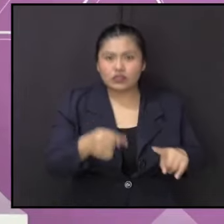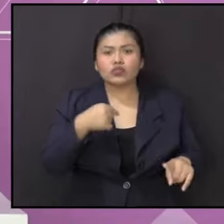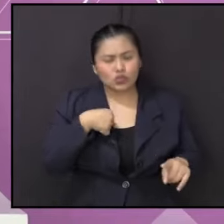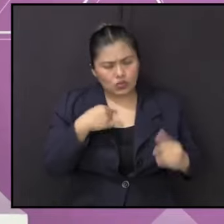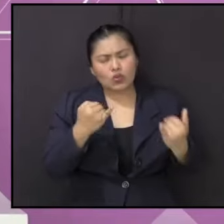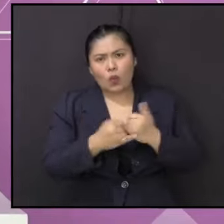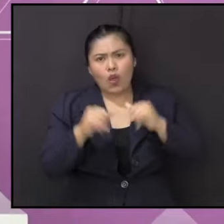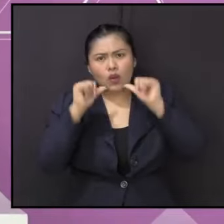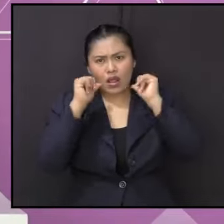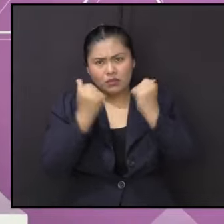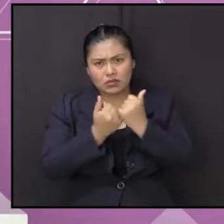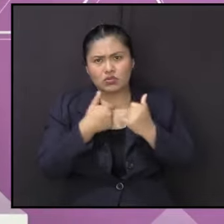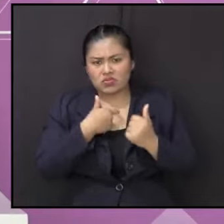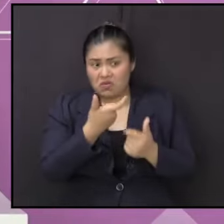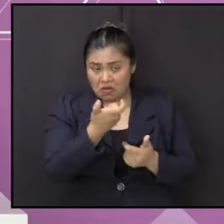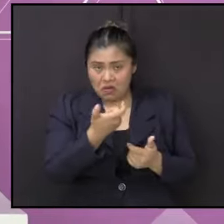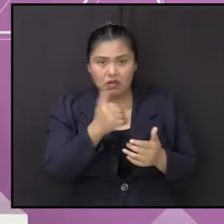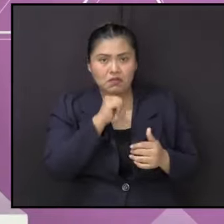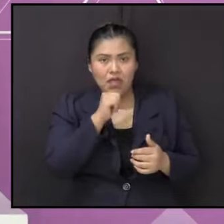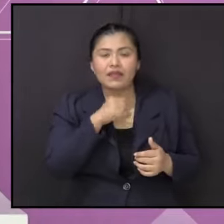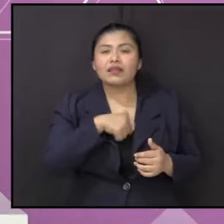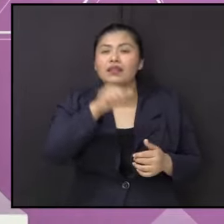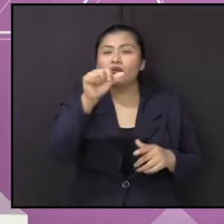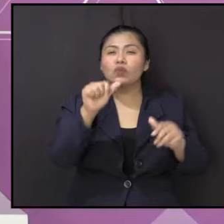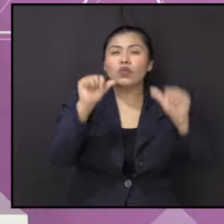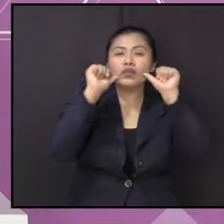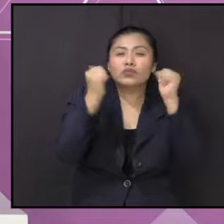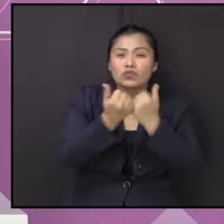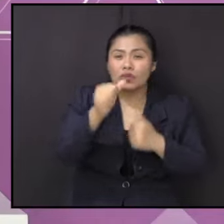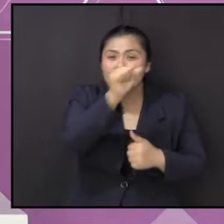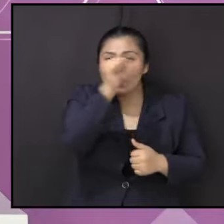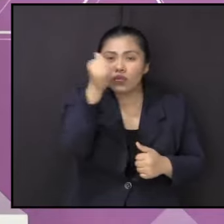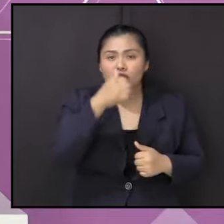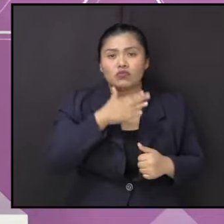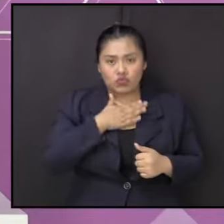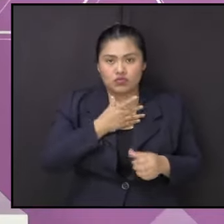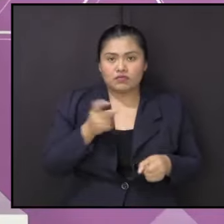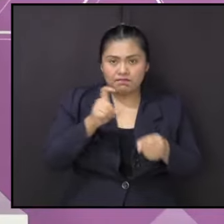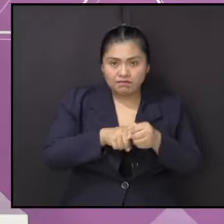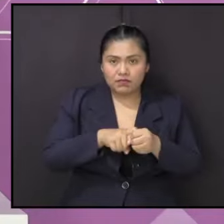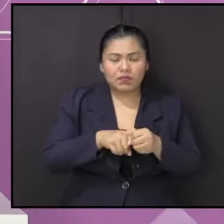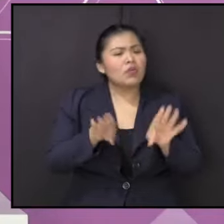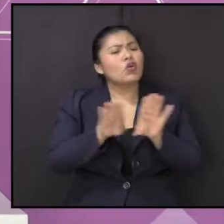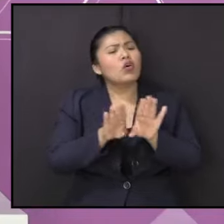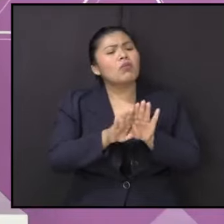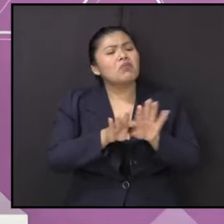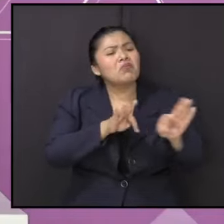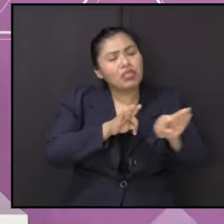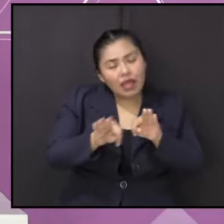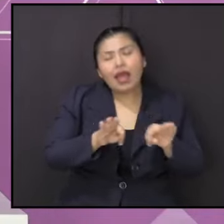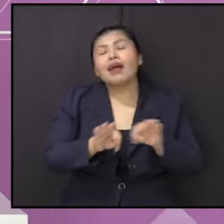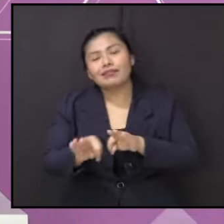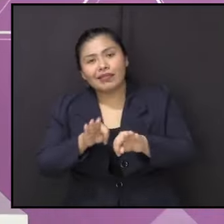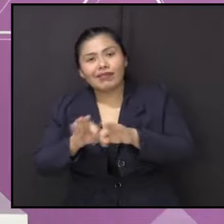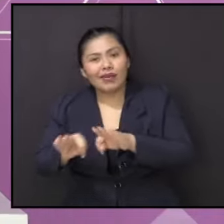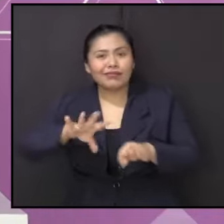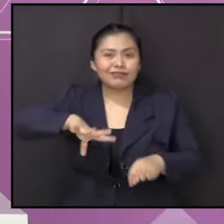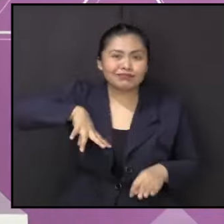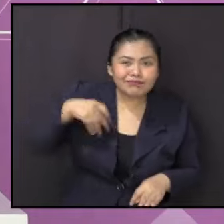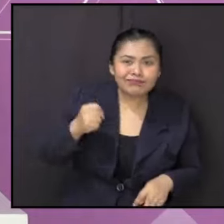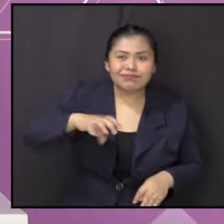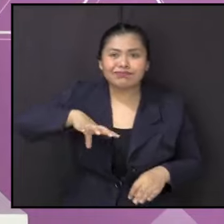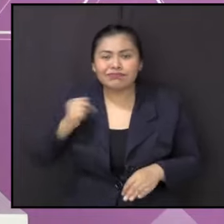no lucrativa de autismo. ¿Y cómo hemos logrado los proyectos? Bueno, hemos trabajado arduamente con